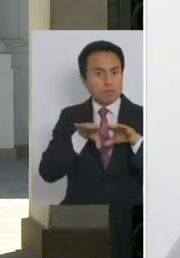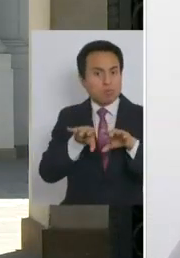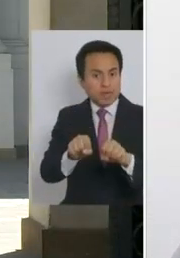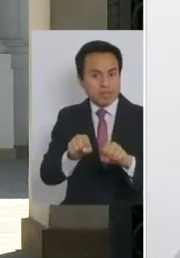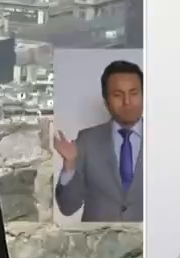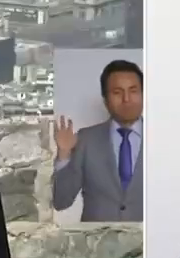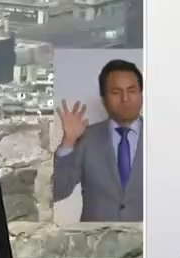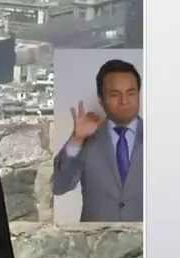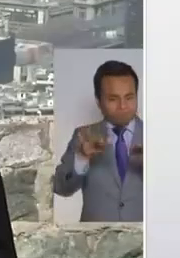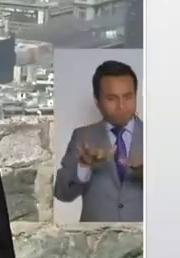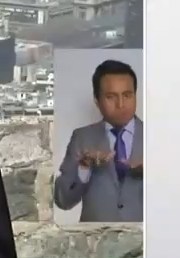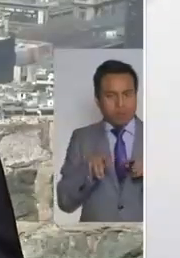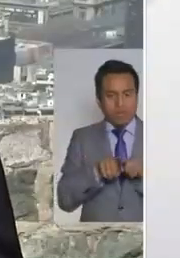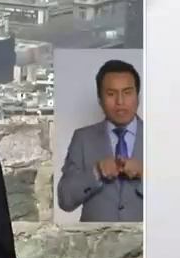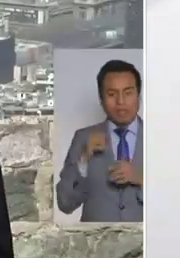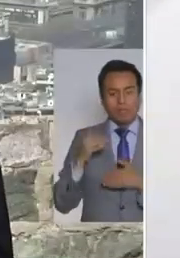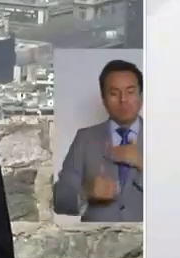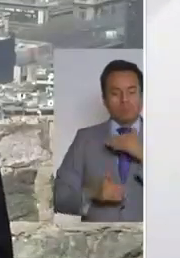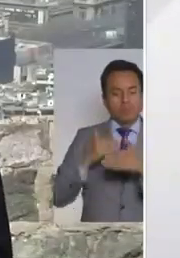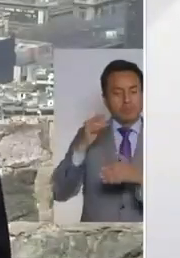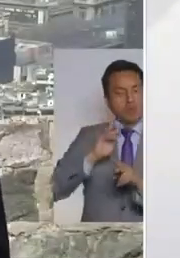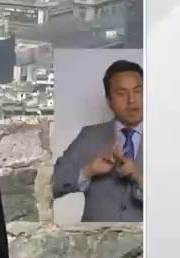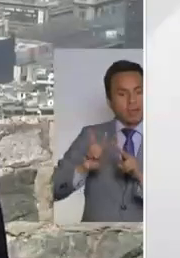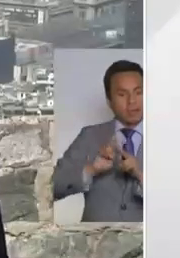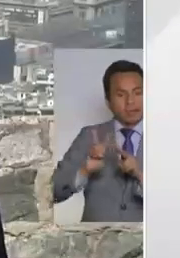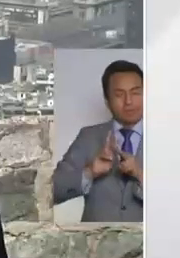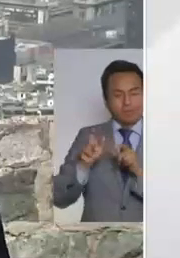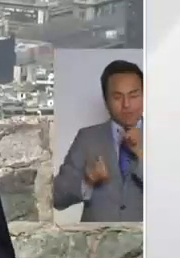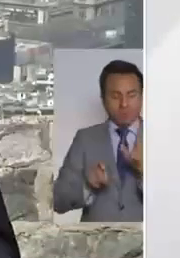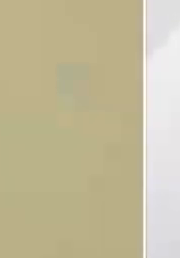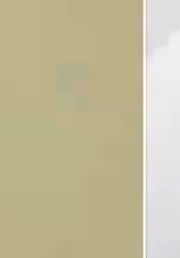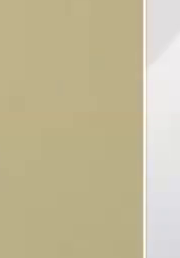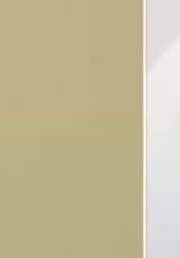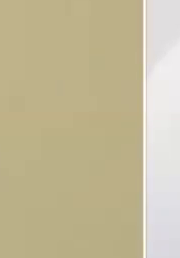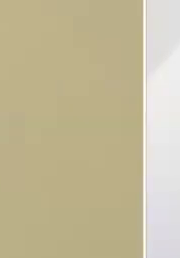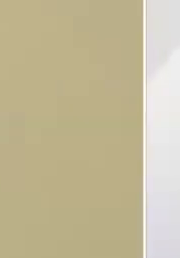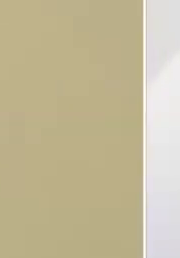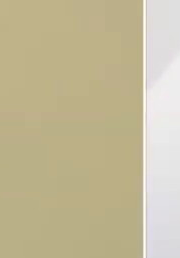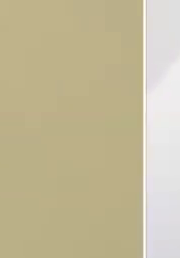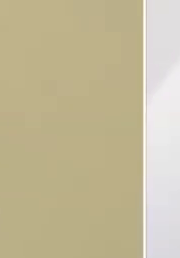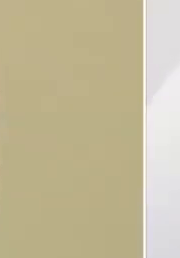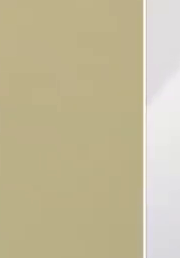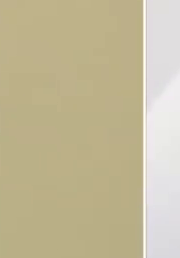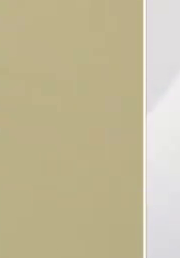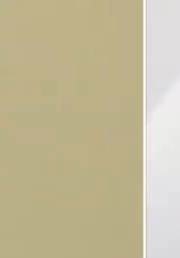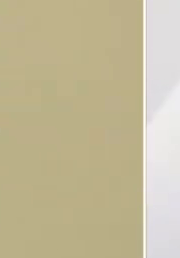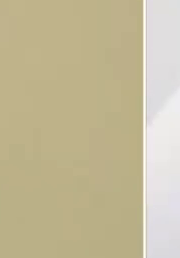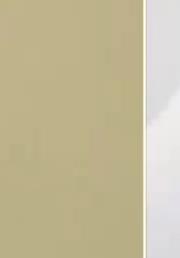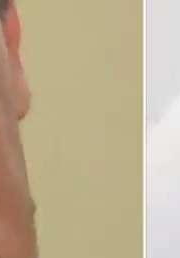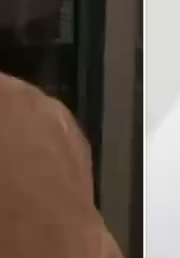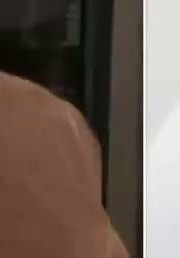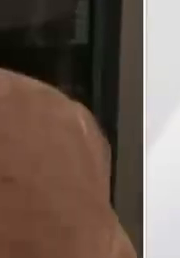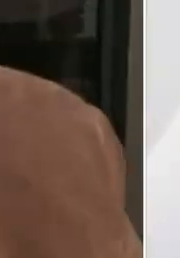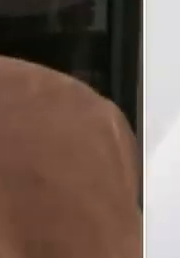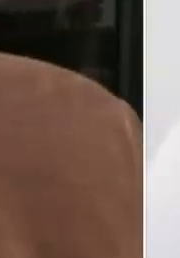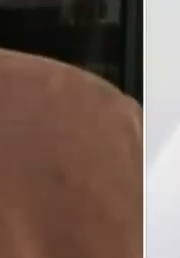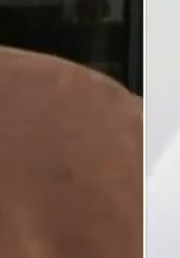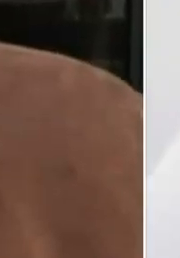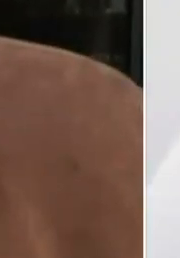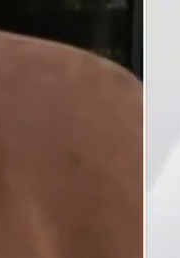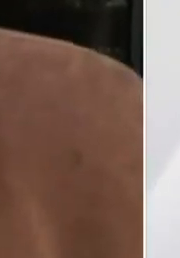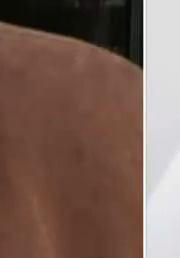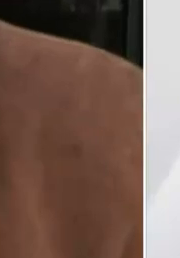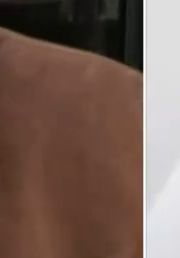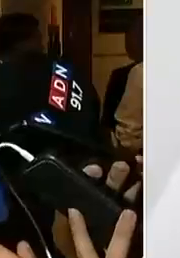de una investigación que seguramente va a haber, que el canciller Alamán desde noviembre efectivamente está en relación con